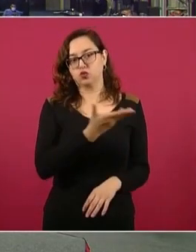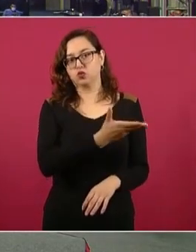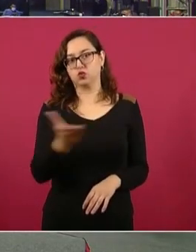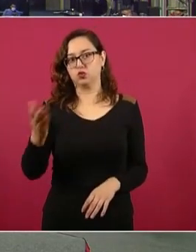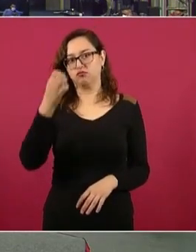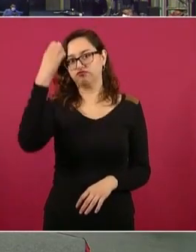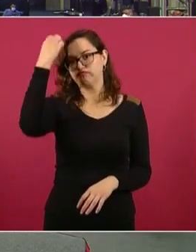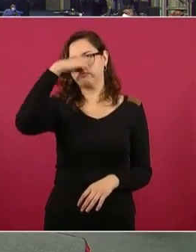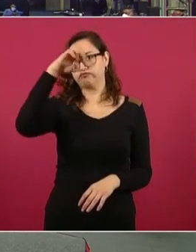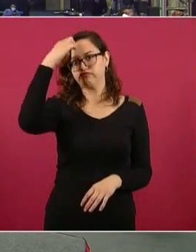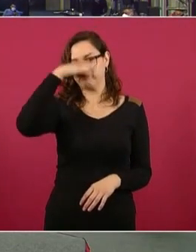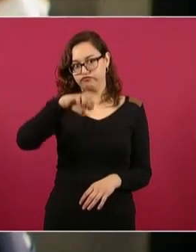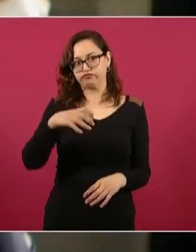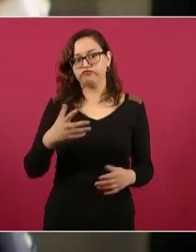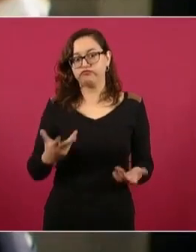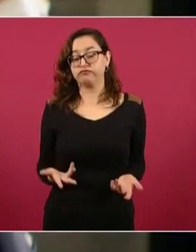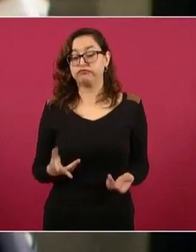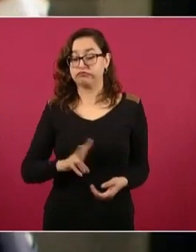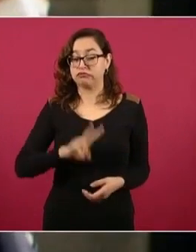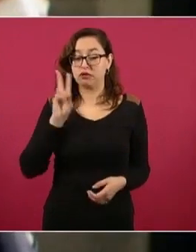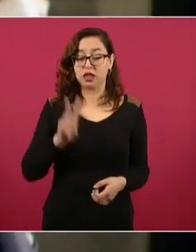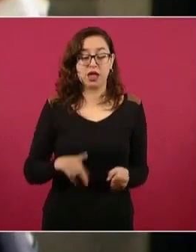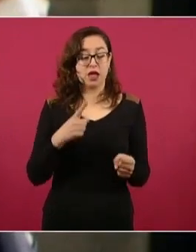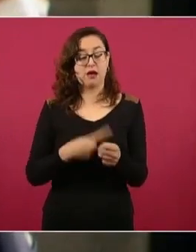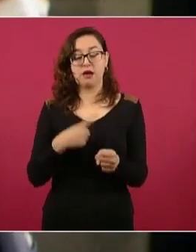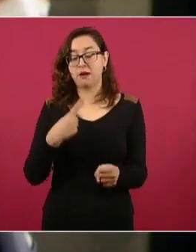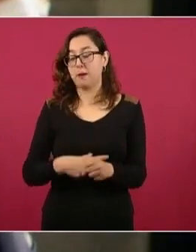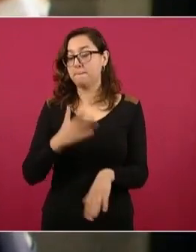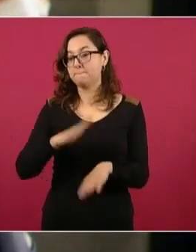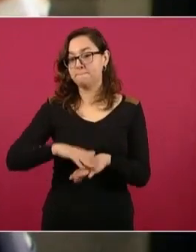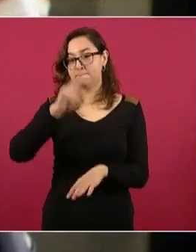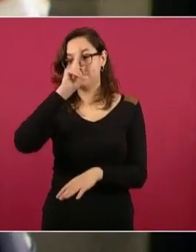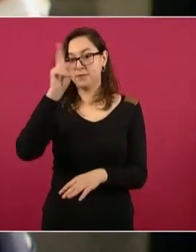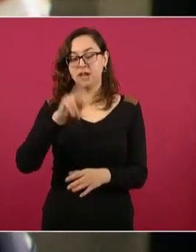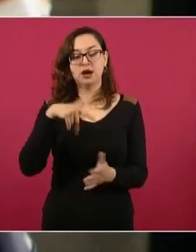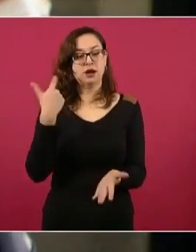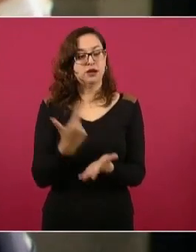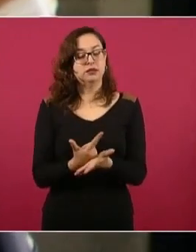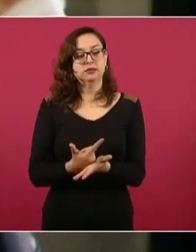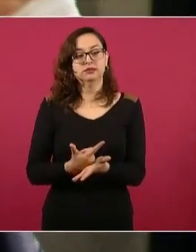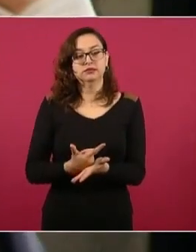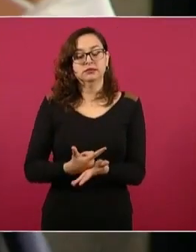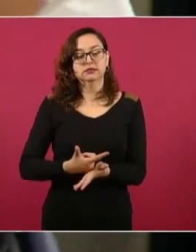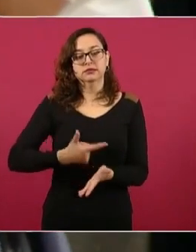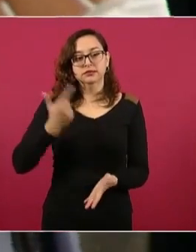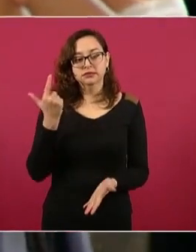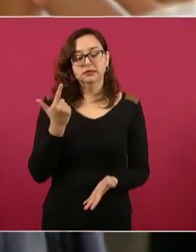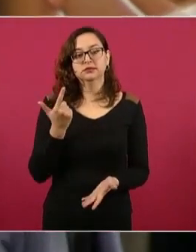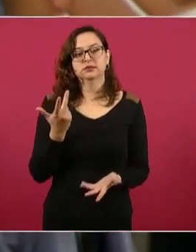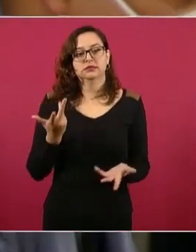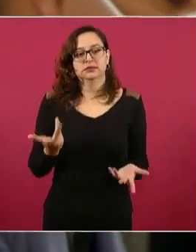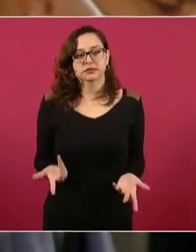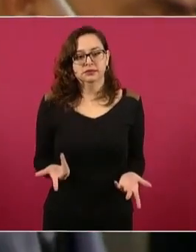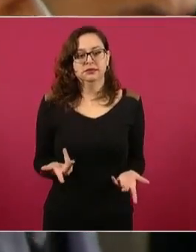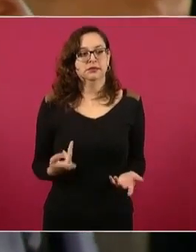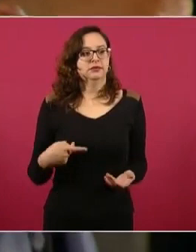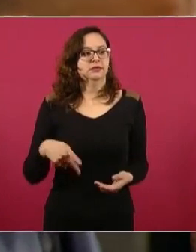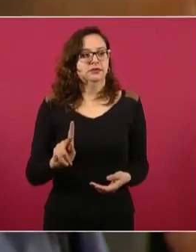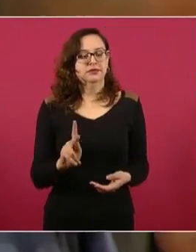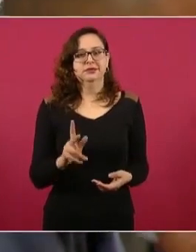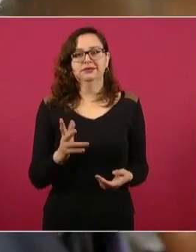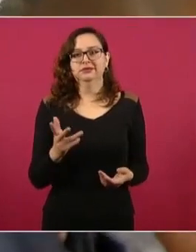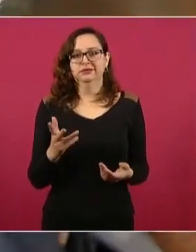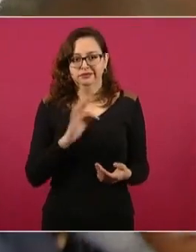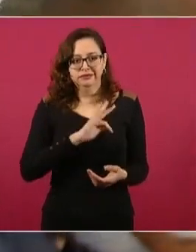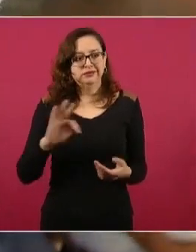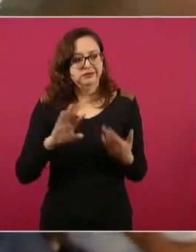los médicos lo han mencionado, son las enfermedades que se pueden evitar con actividades sencillas